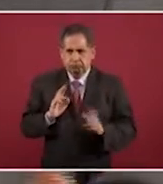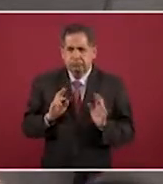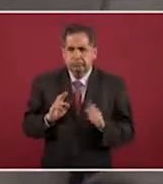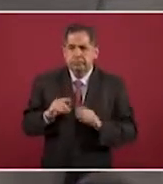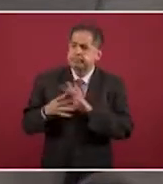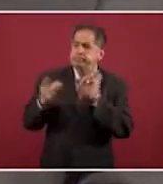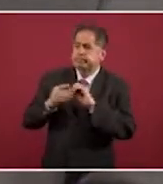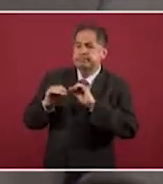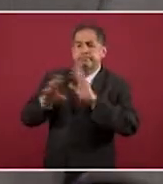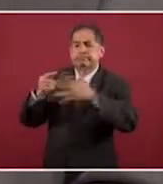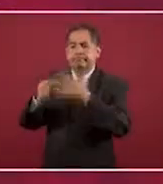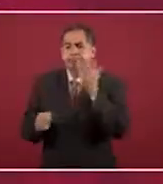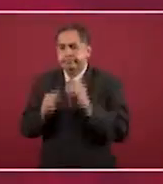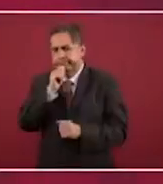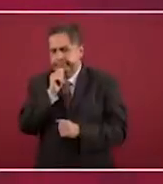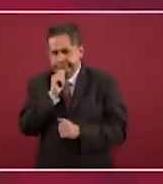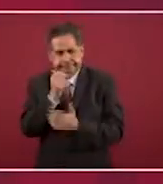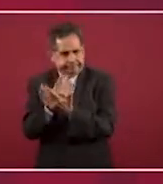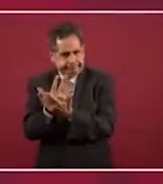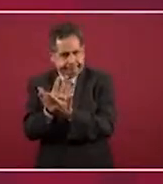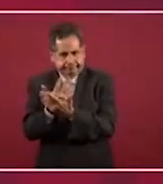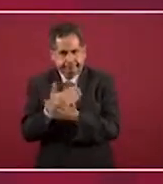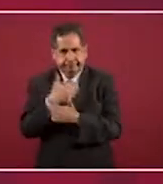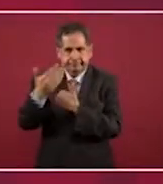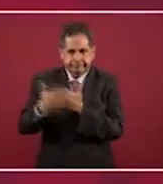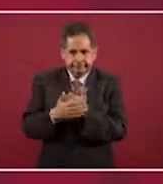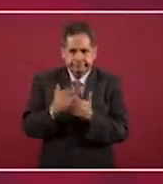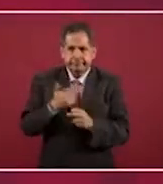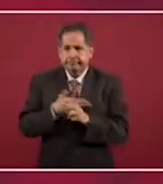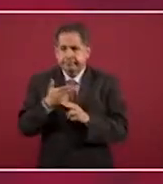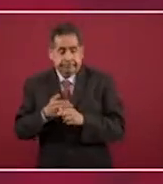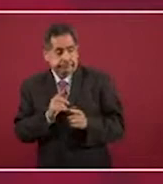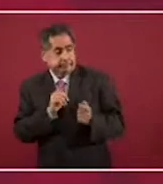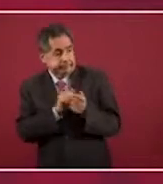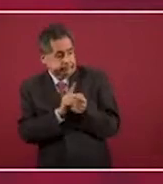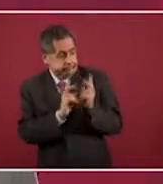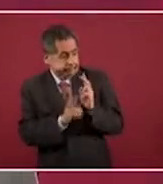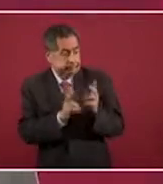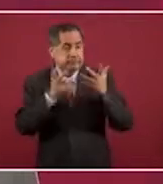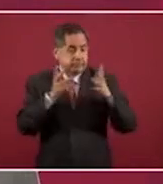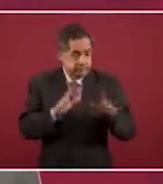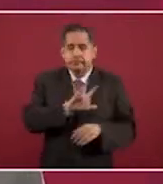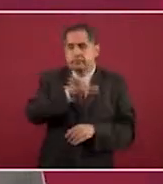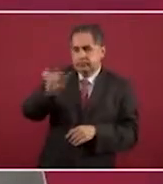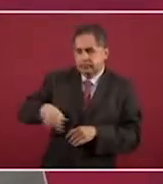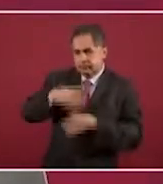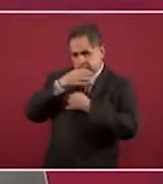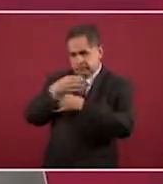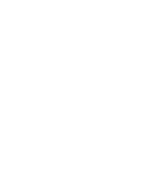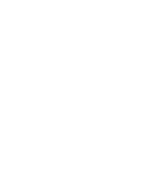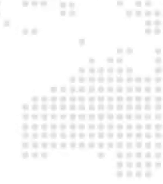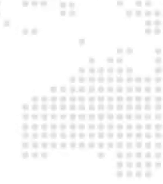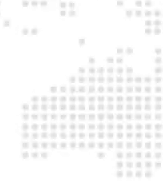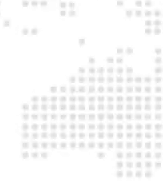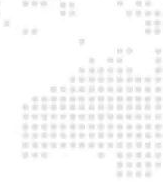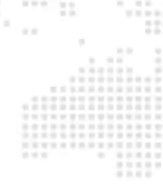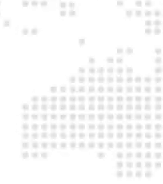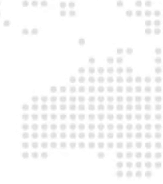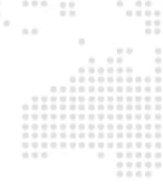adelantar nada, vamos a esperarnos y ya nosotros luego informamos a ustedes.